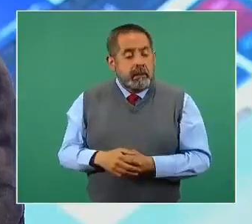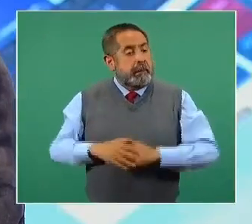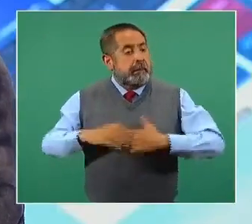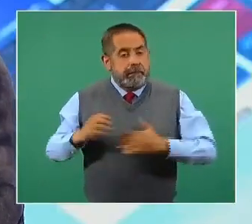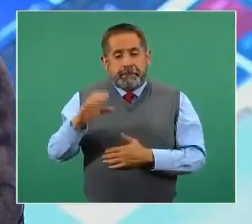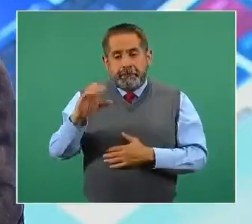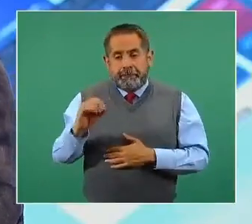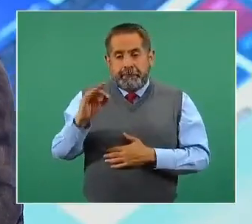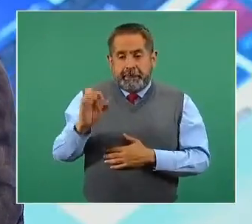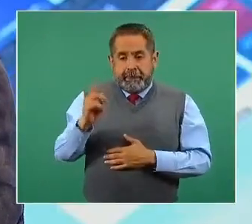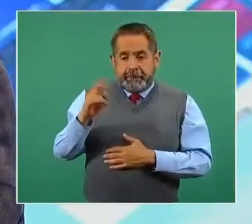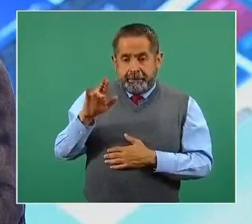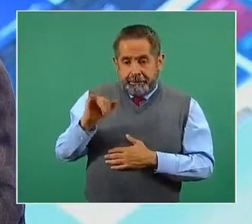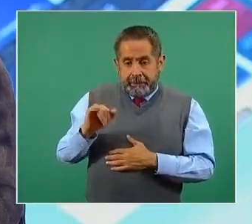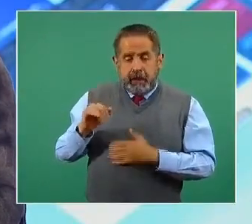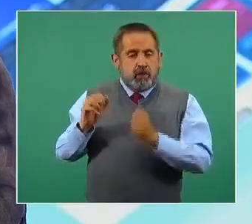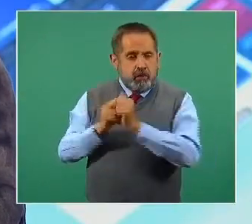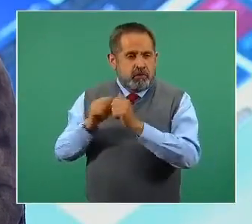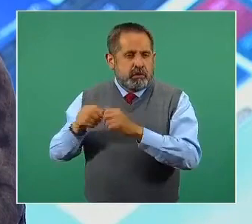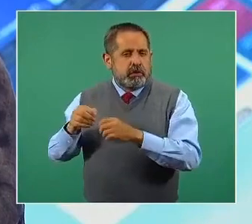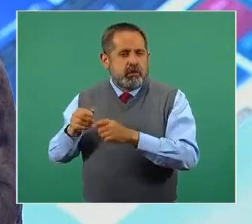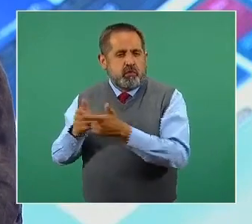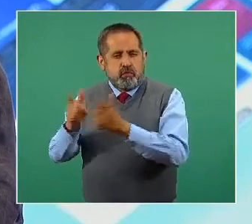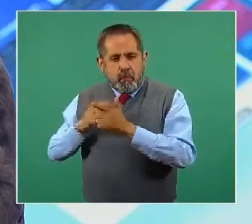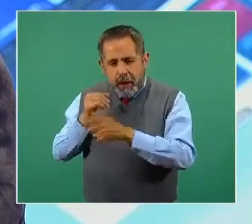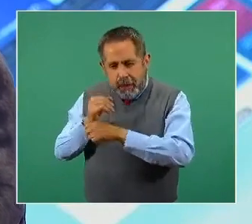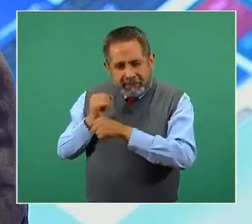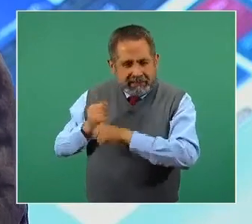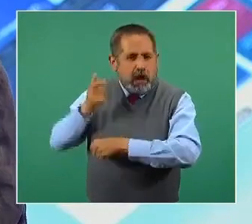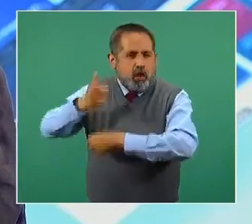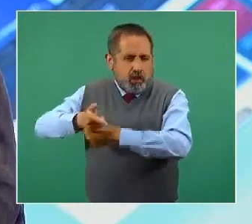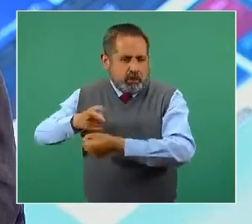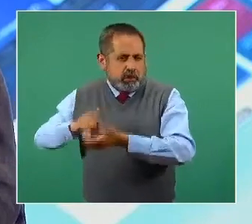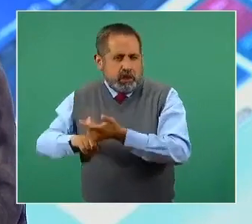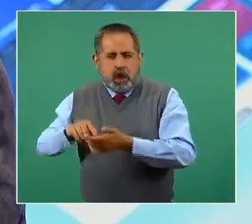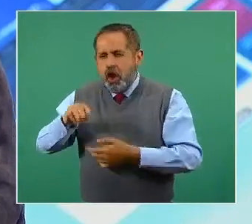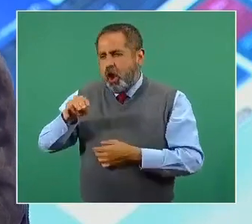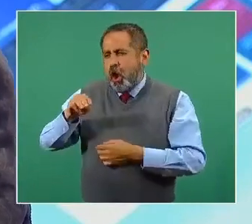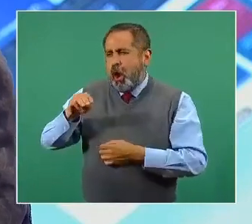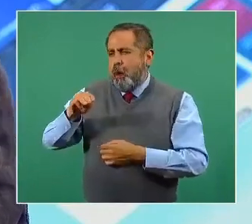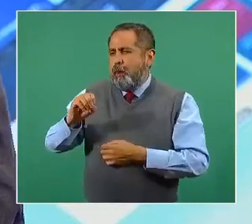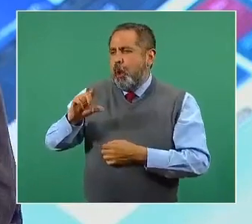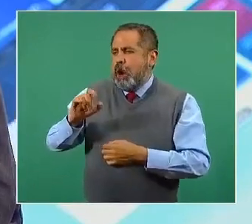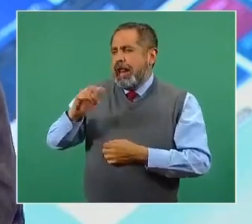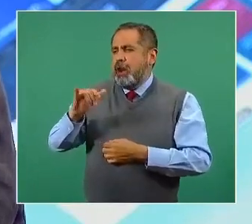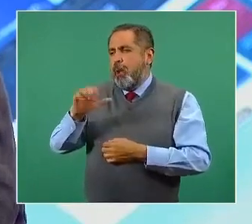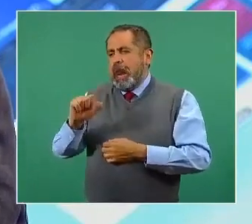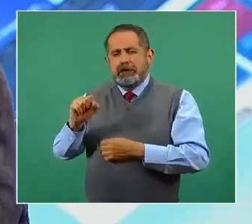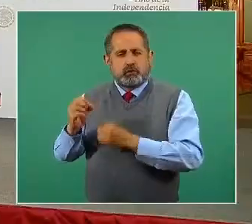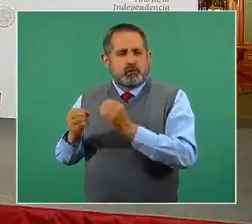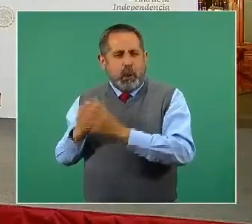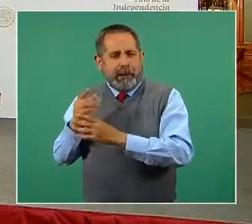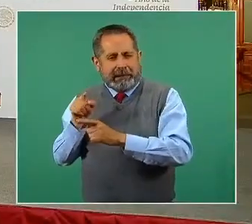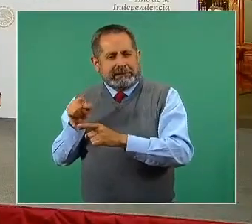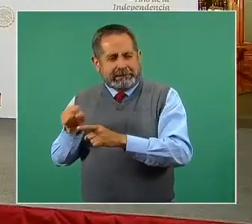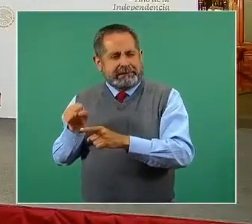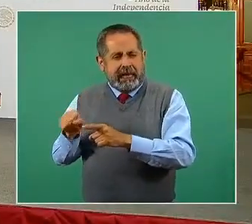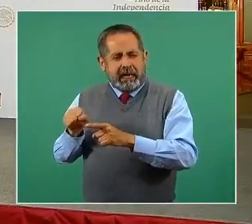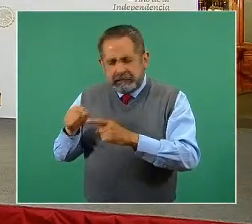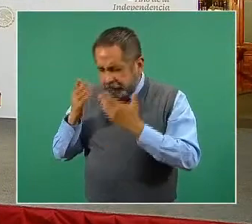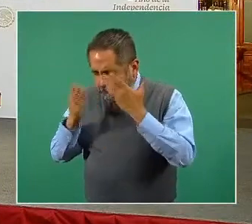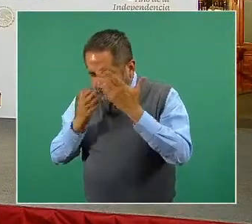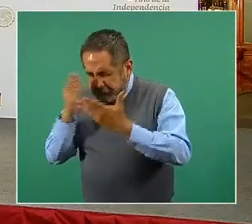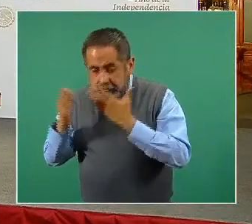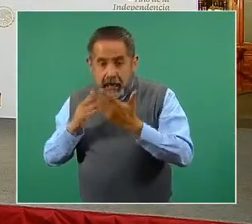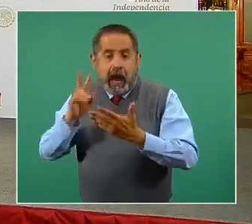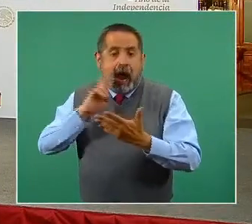COFEPRIS, a través de su Comité de Moléculas Nuevas, que es el organismo científico, el grupo científico que revisa la evidencia, ya